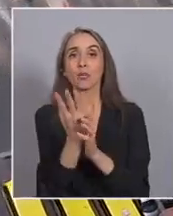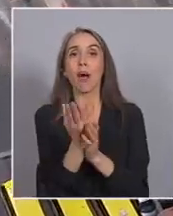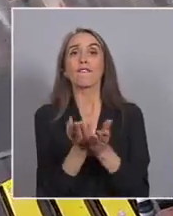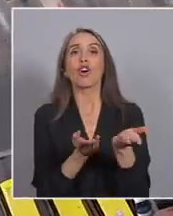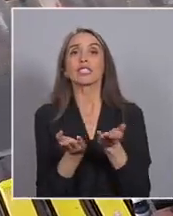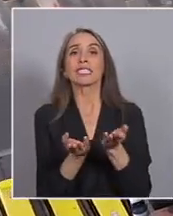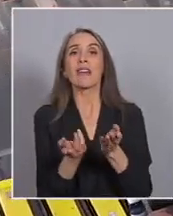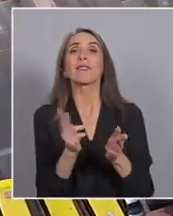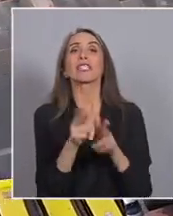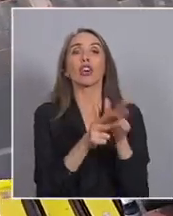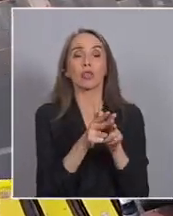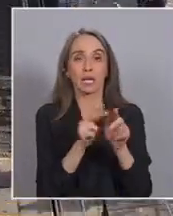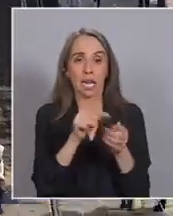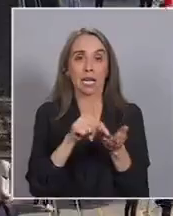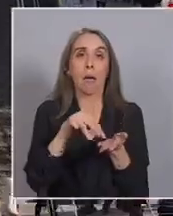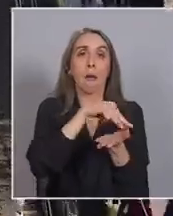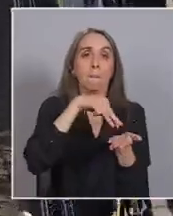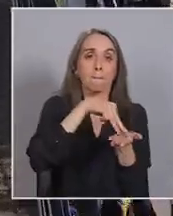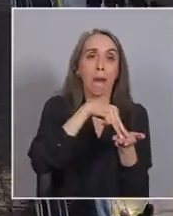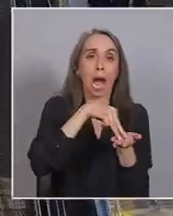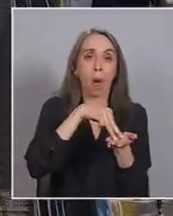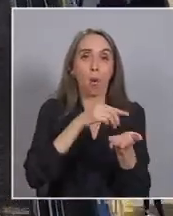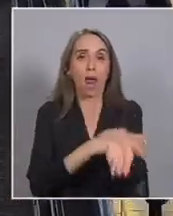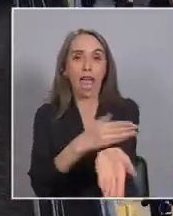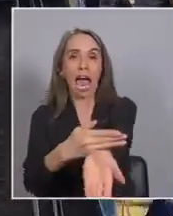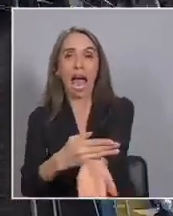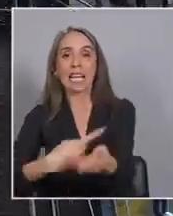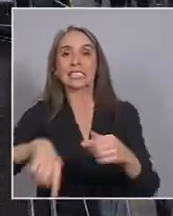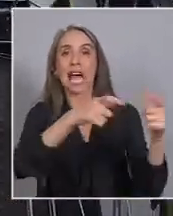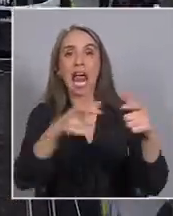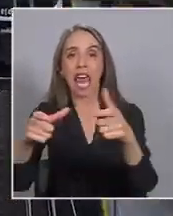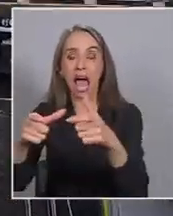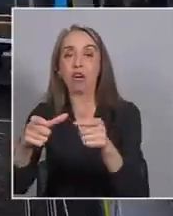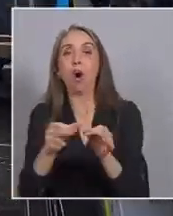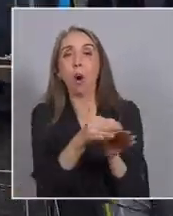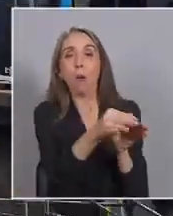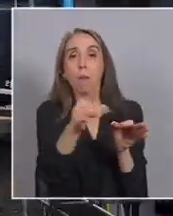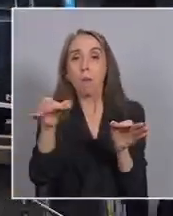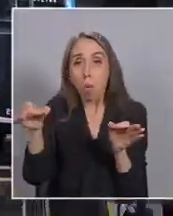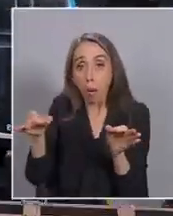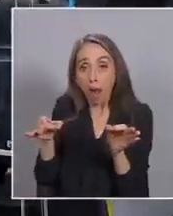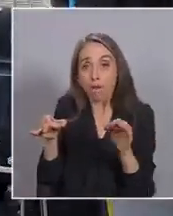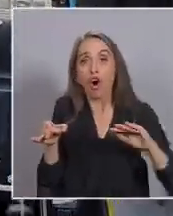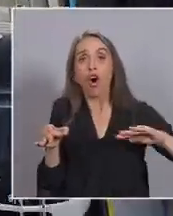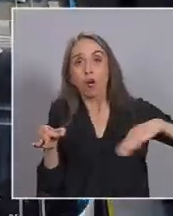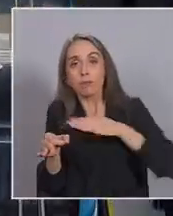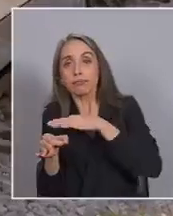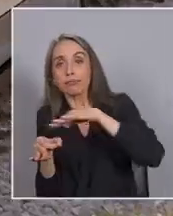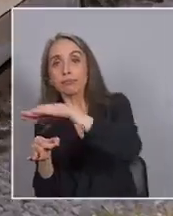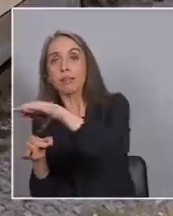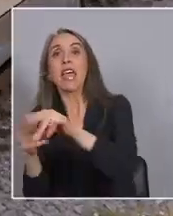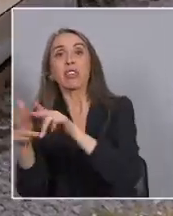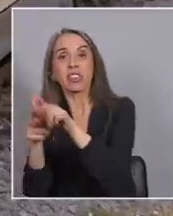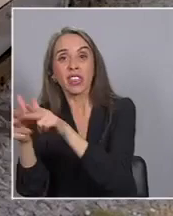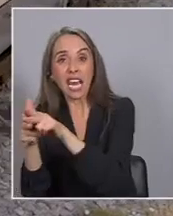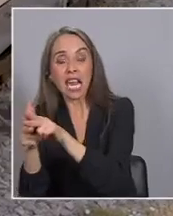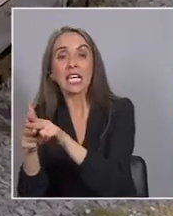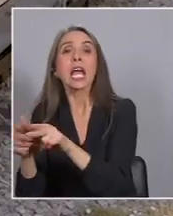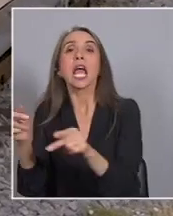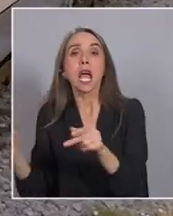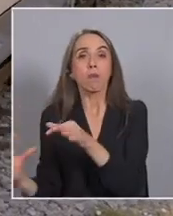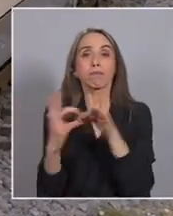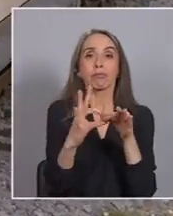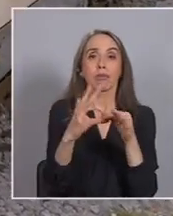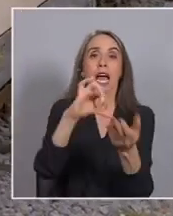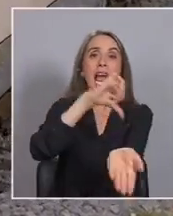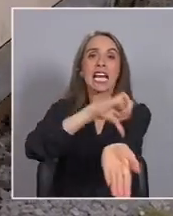servicios de trenes entre el Maule y los Lagos, que van a conectar las localidades del interior con sus capitales regionales. Ese es nuestro plan